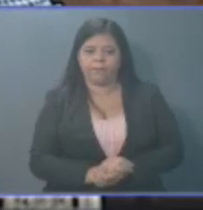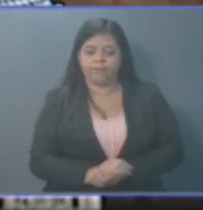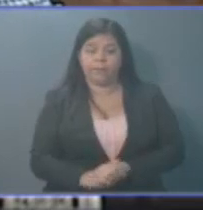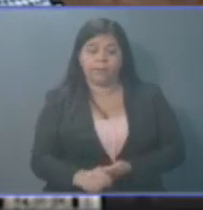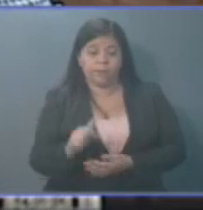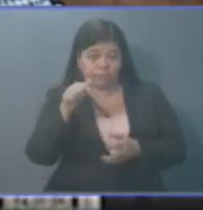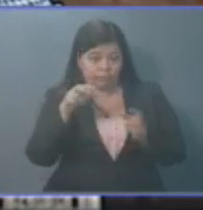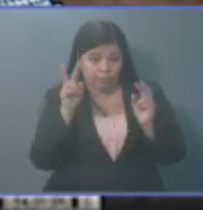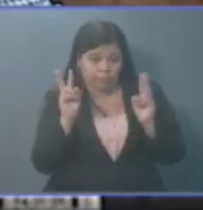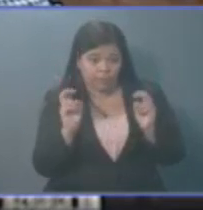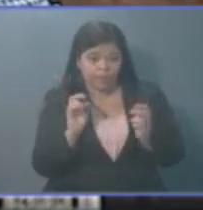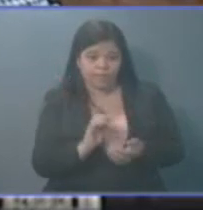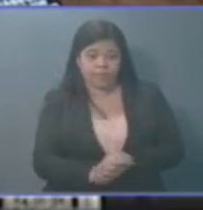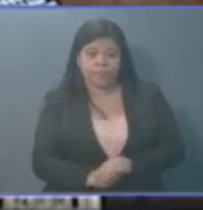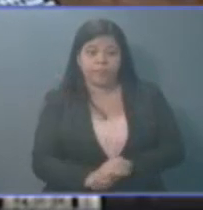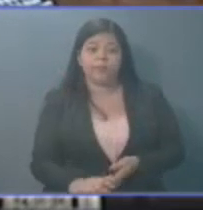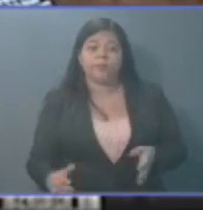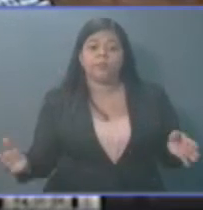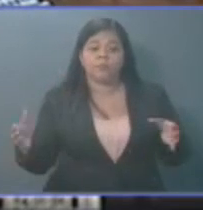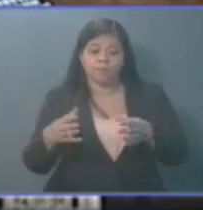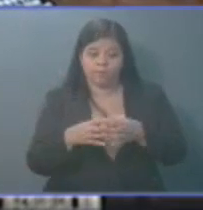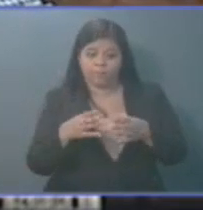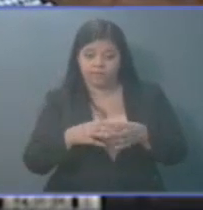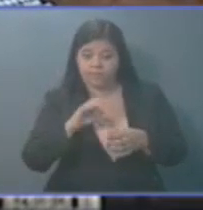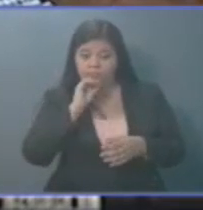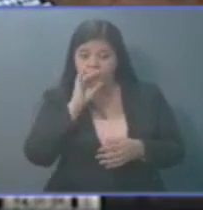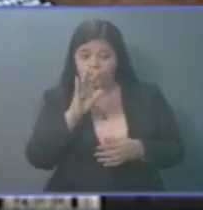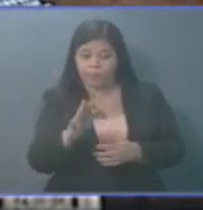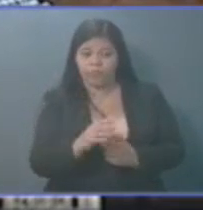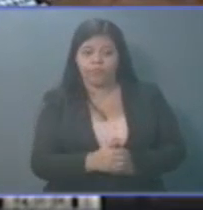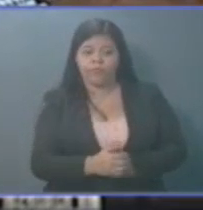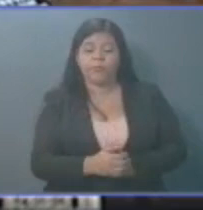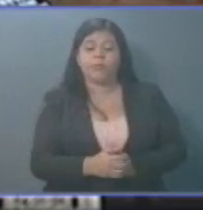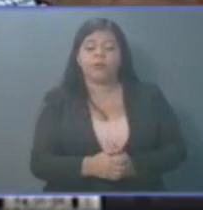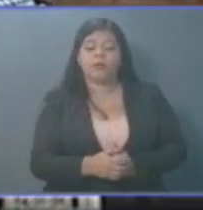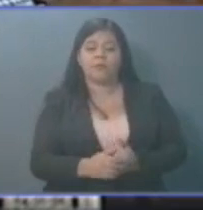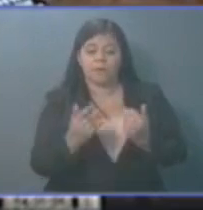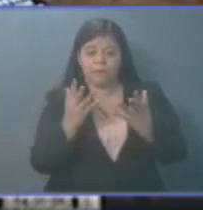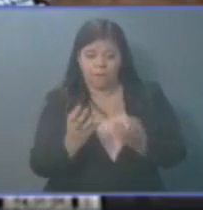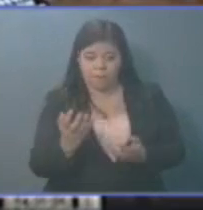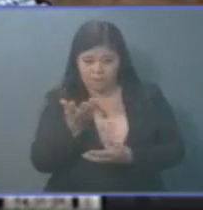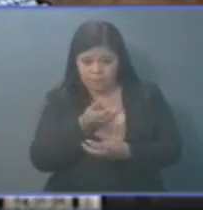Sobre el particular, la Comisión manifiesta al Pleno Legislativo